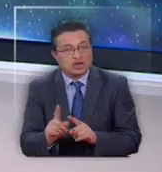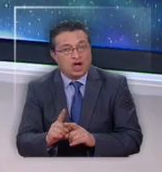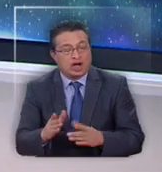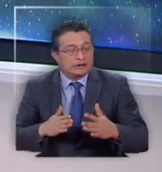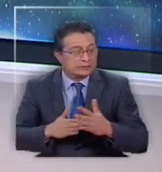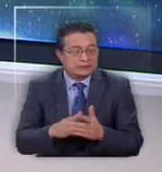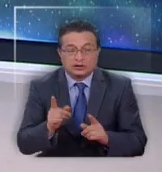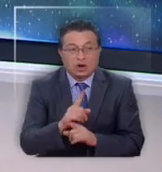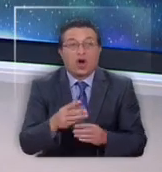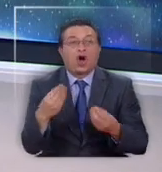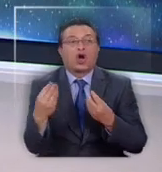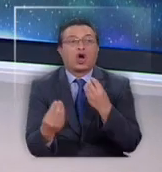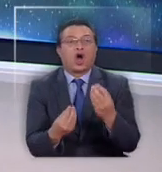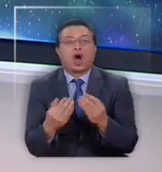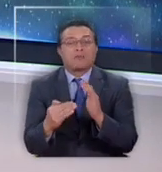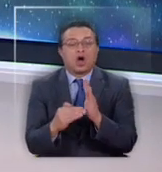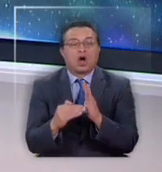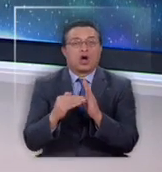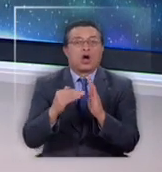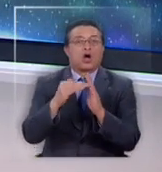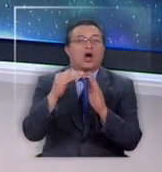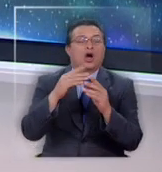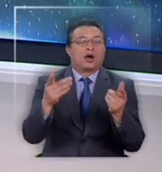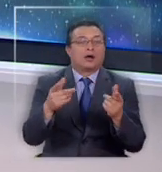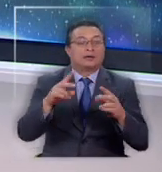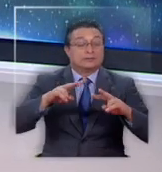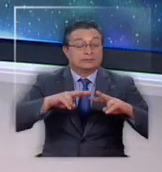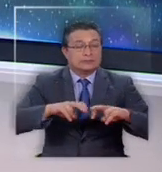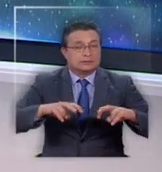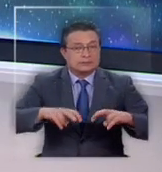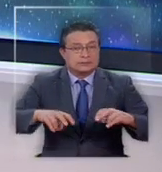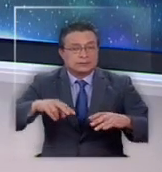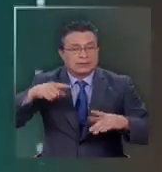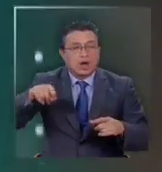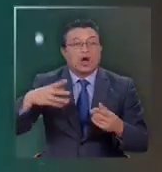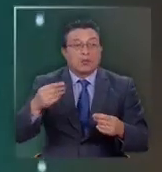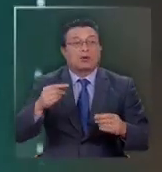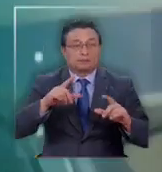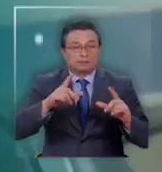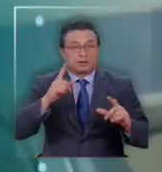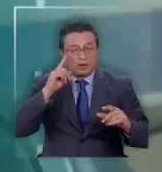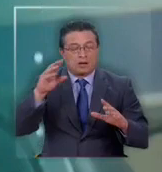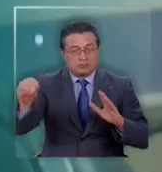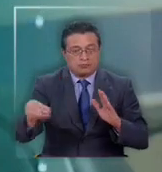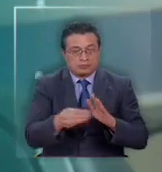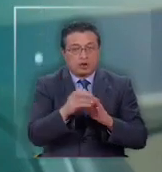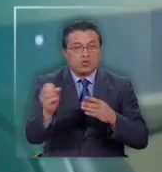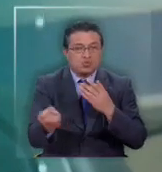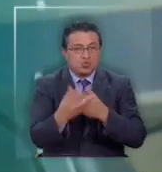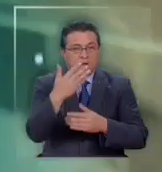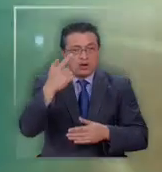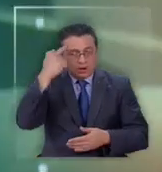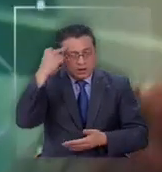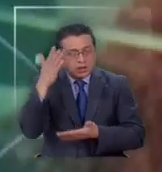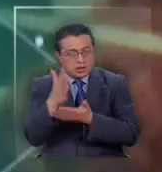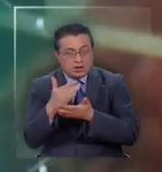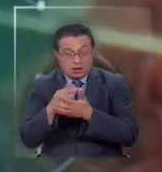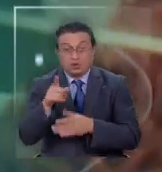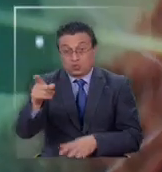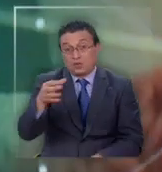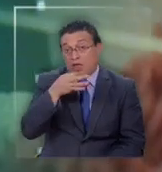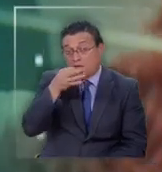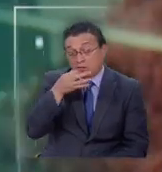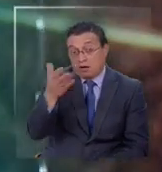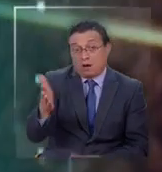cómo vamos aumentando los diagnósticos también relajando los criterios decir incorporando nuevos criterios que los que ustedes acaban de